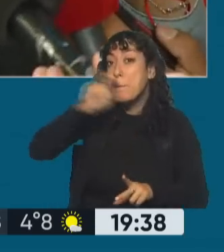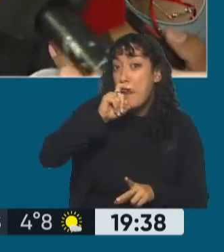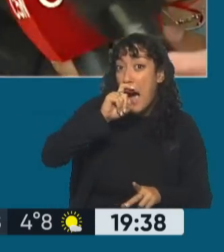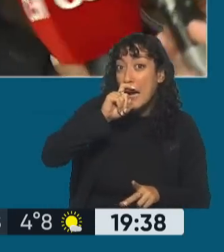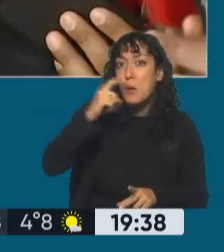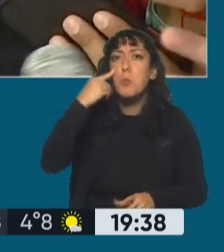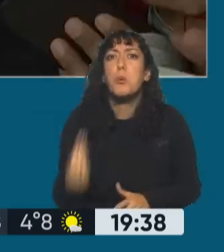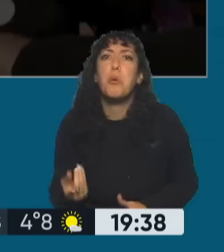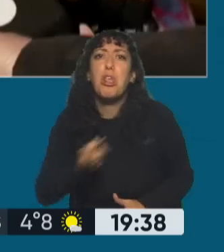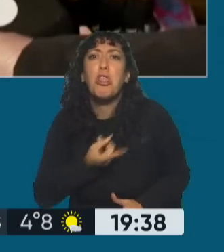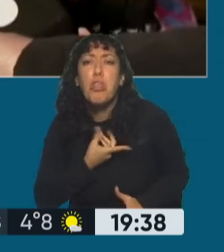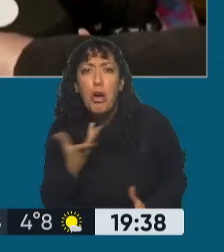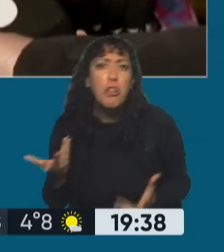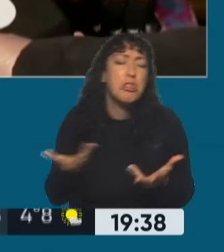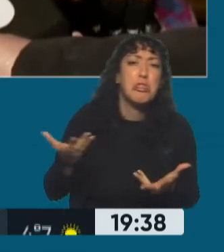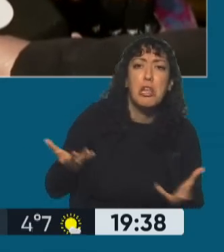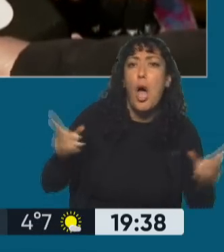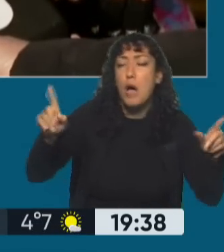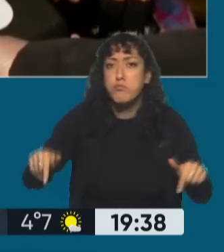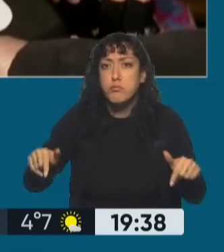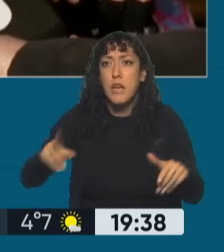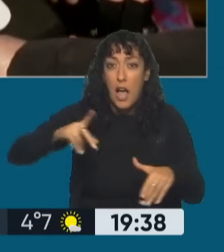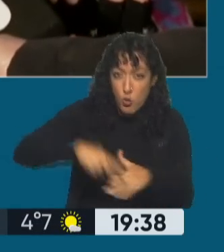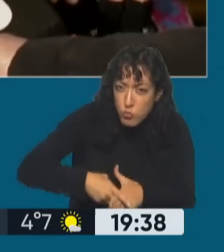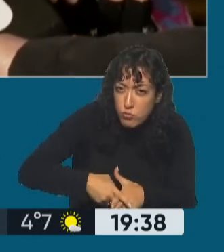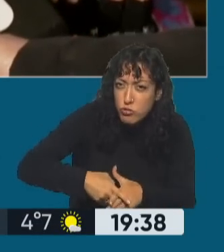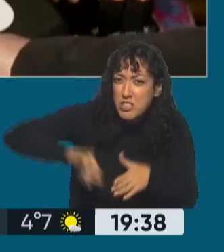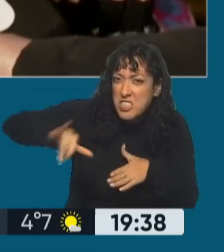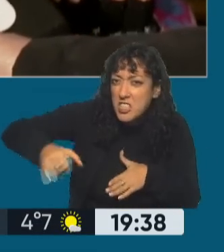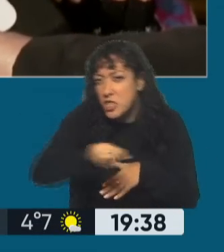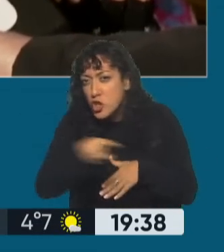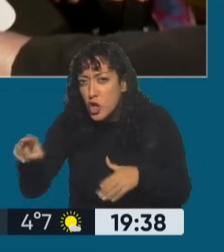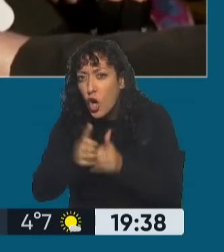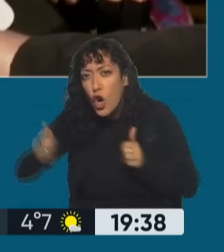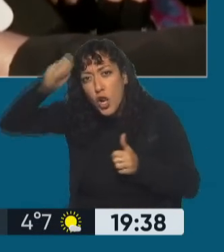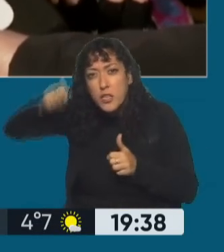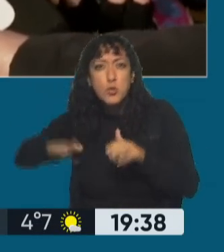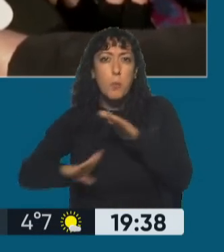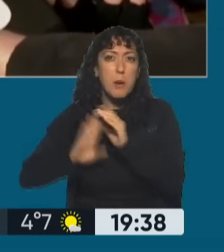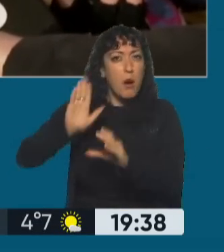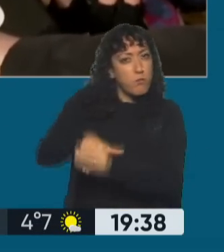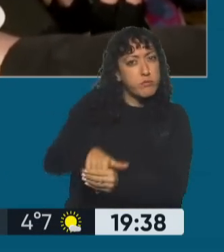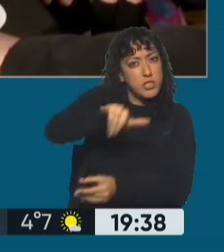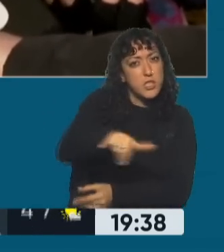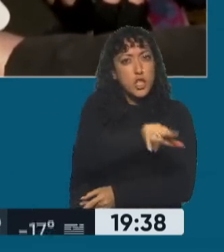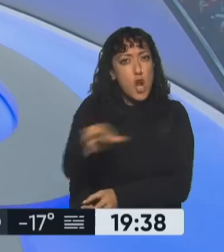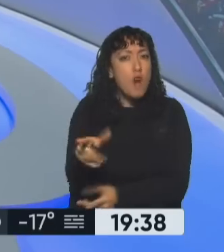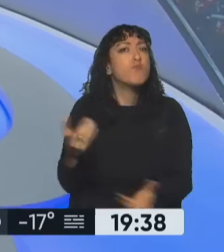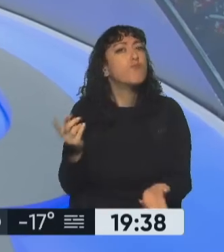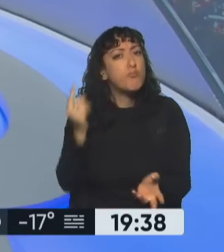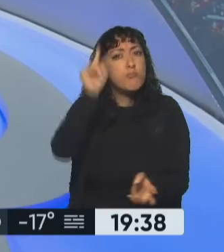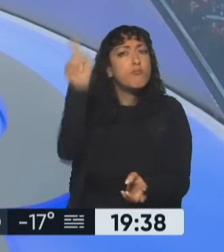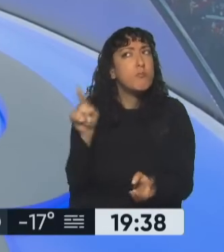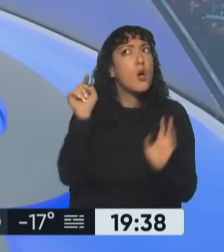dónde vive, si en Vicente López, en Capital, ahí está, si la Corte la interrumpiría. Ahí está apuntado. Me pregunto eso. Bueno, eso que